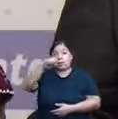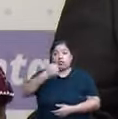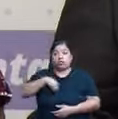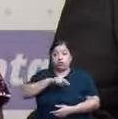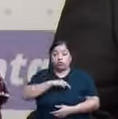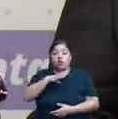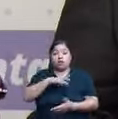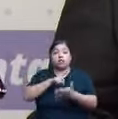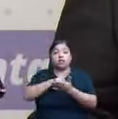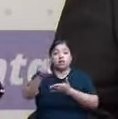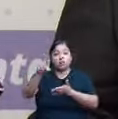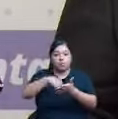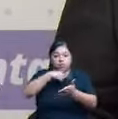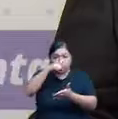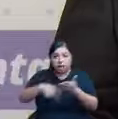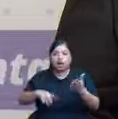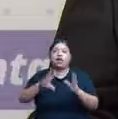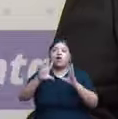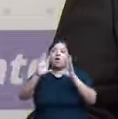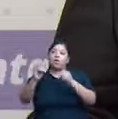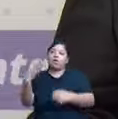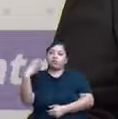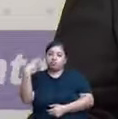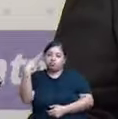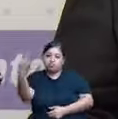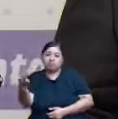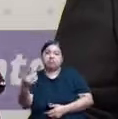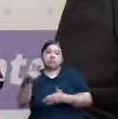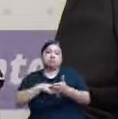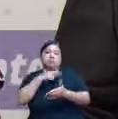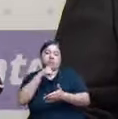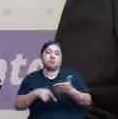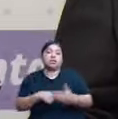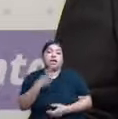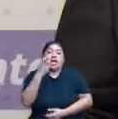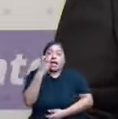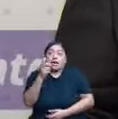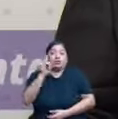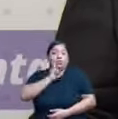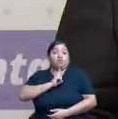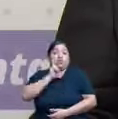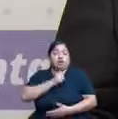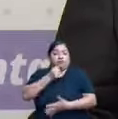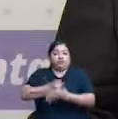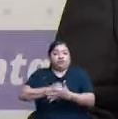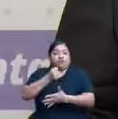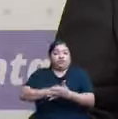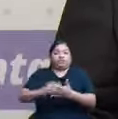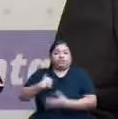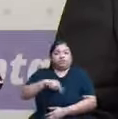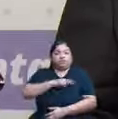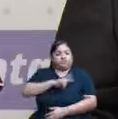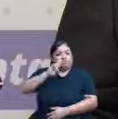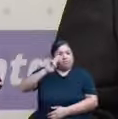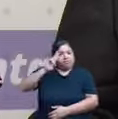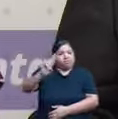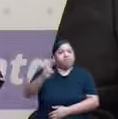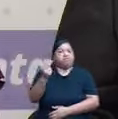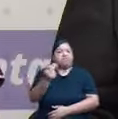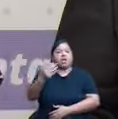segundo para ser votadas. Hoy, en honor a esas grandes mujeres, tenemos que hacer las cosas